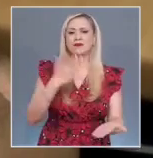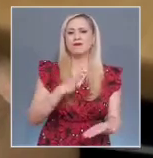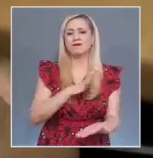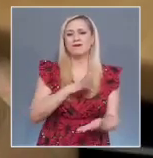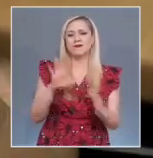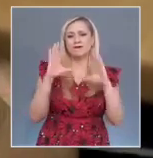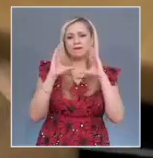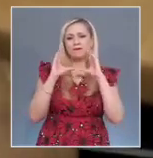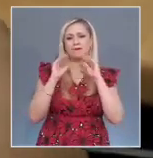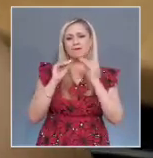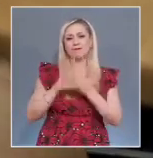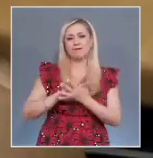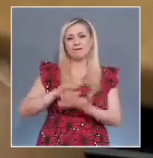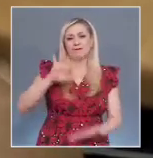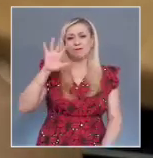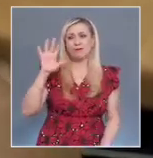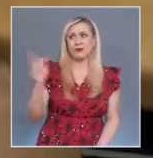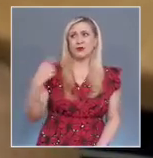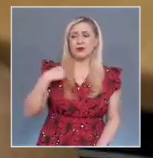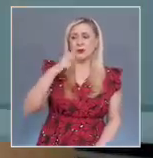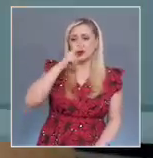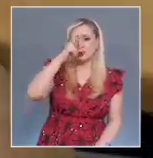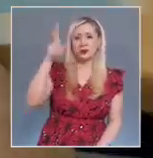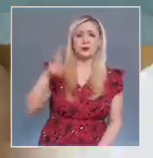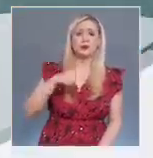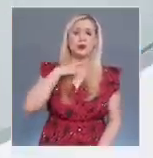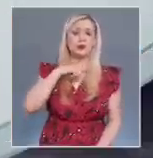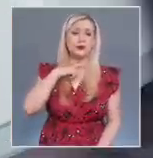Judicial de la Federación, Rosy García.